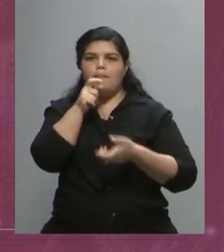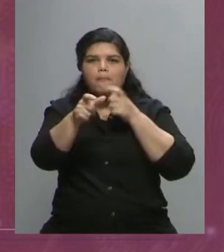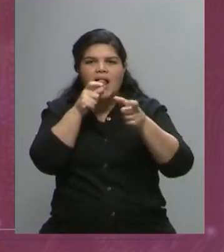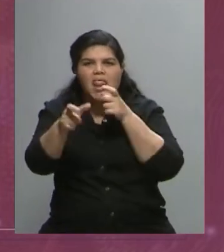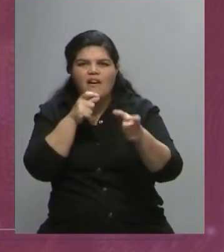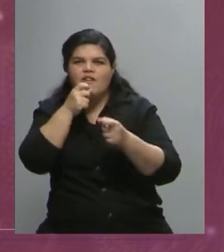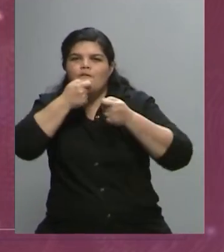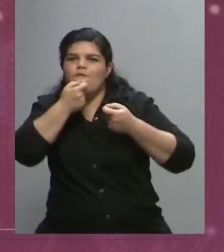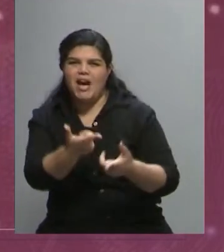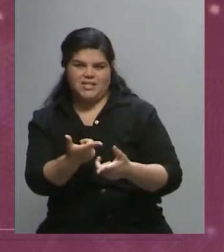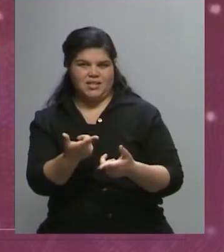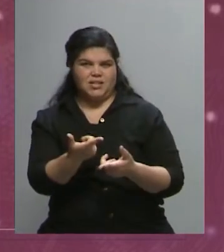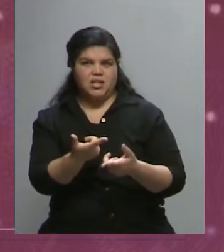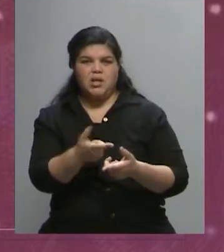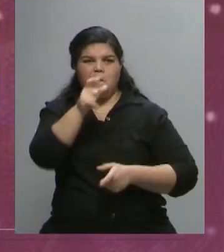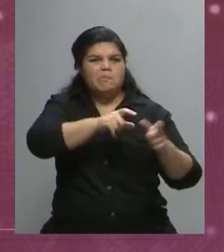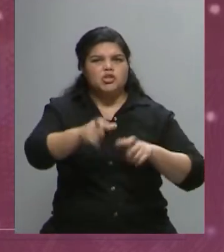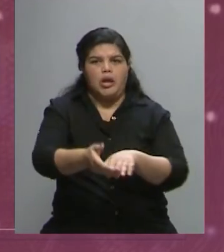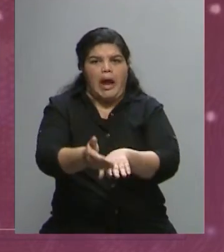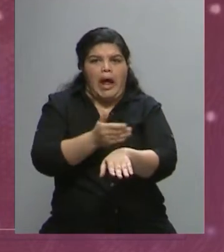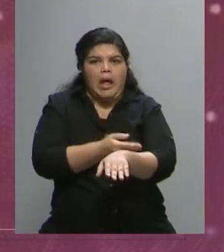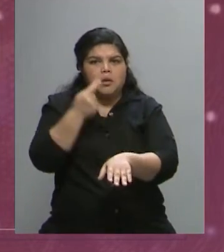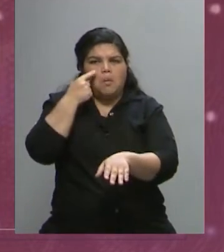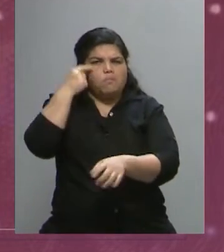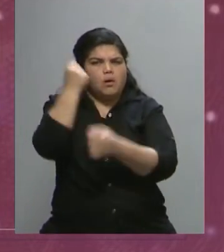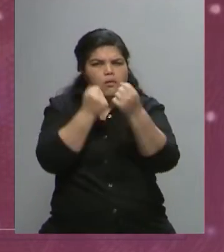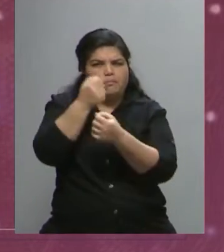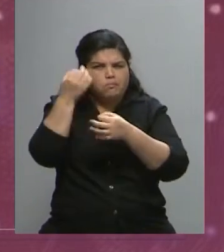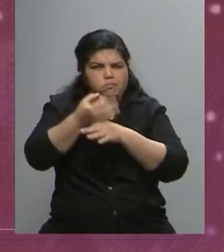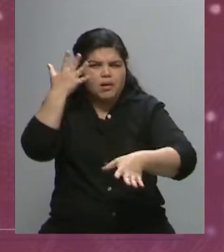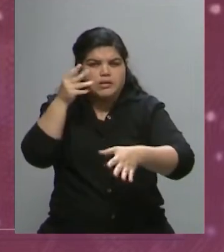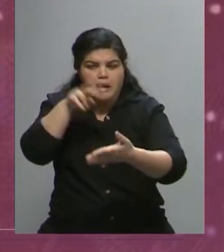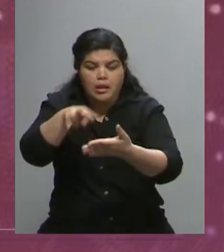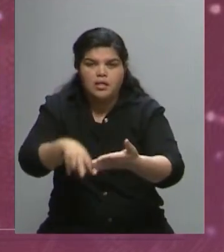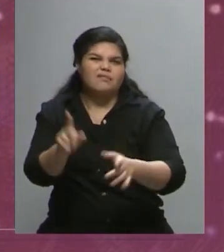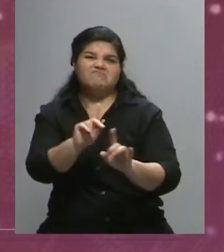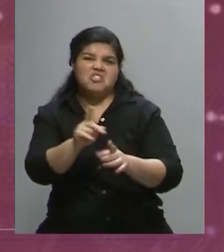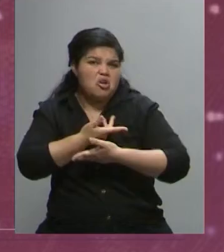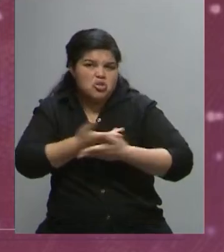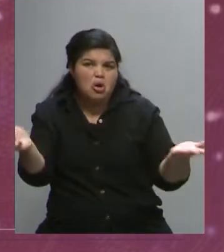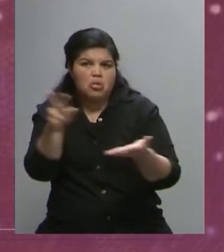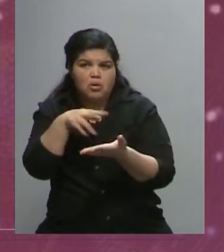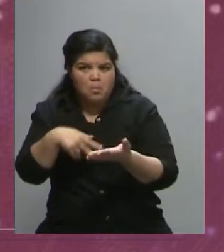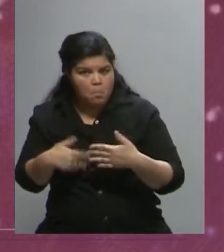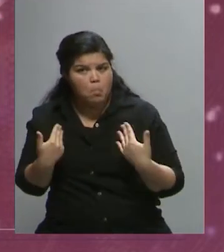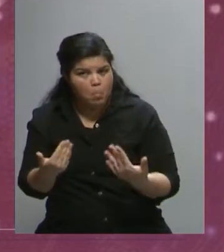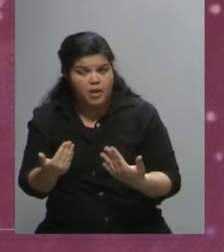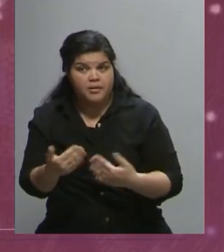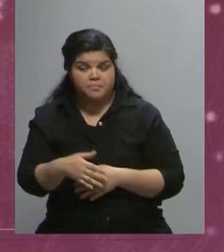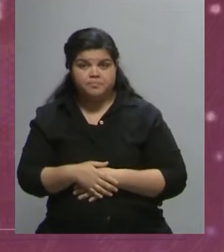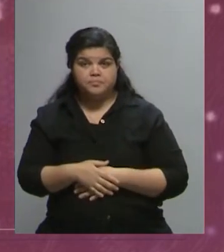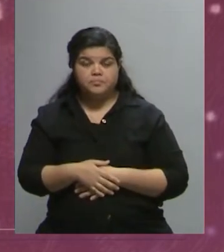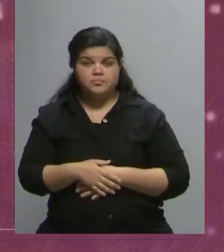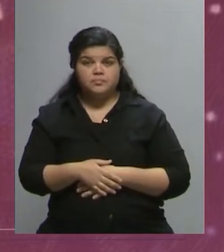todo público, no hace falta ningún conocimiento previo. La pretensión es que el libro, si bien está escrito en un lenguaje informal y llano, tiene